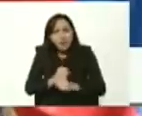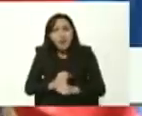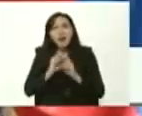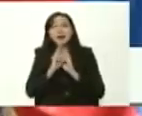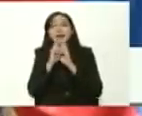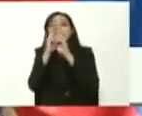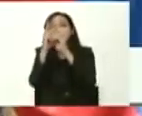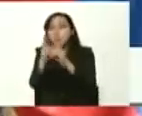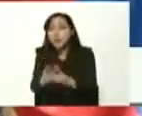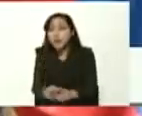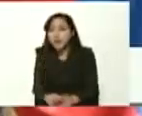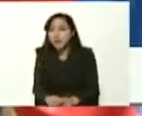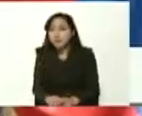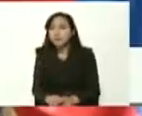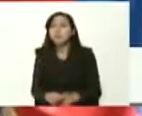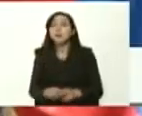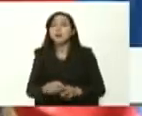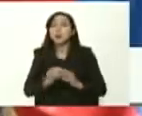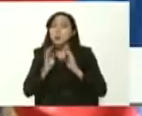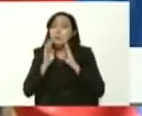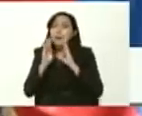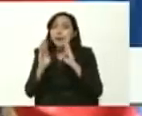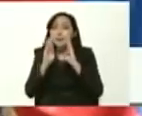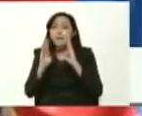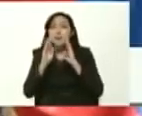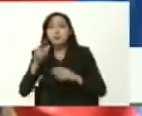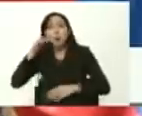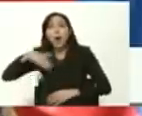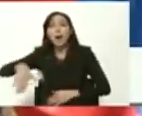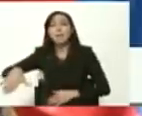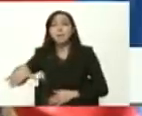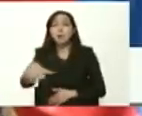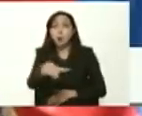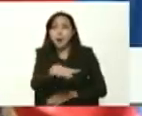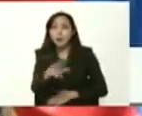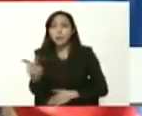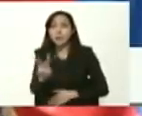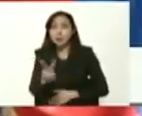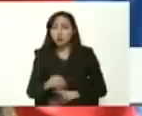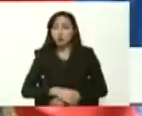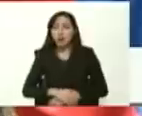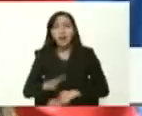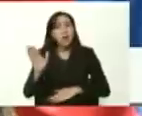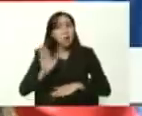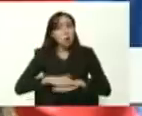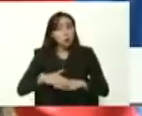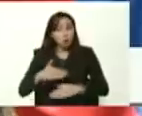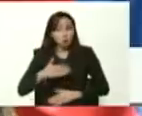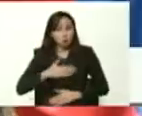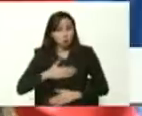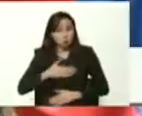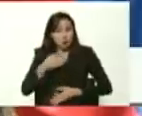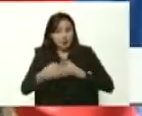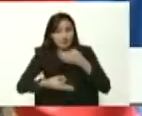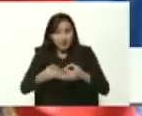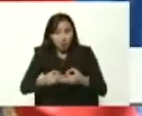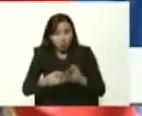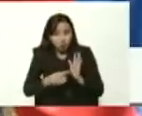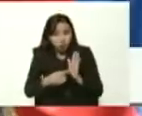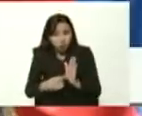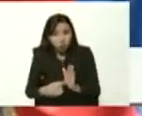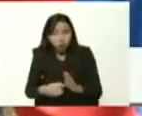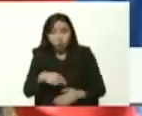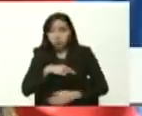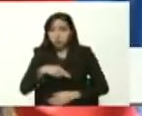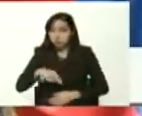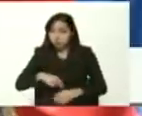respuesta a favor del pueblo venezolano. Porque en medio de todo esto que estoy aquí describiendo, no vamos